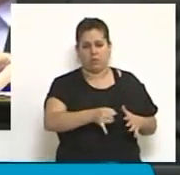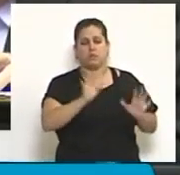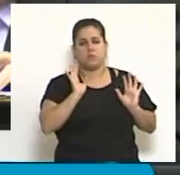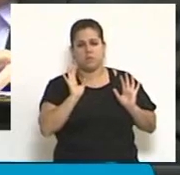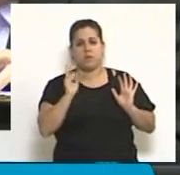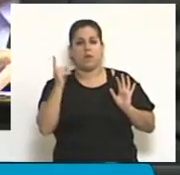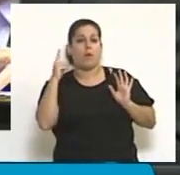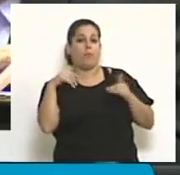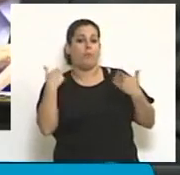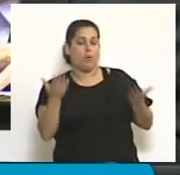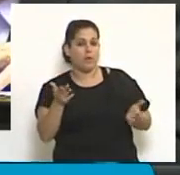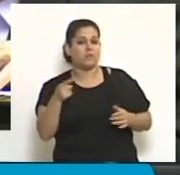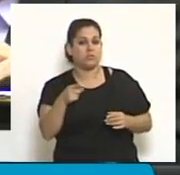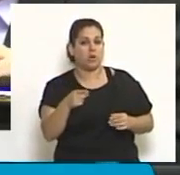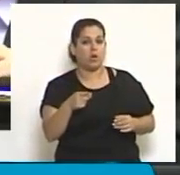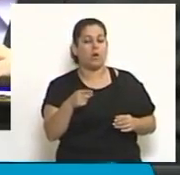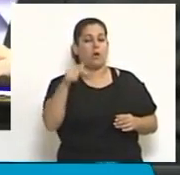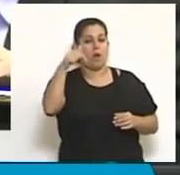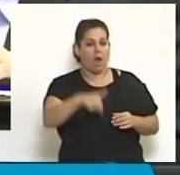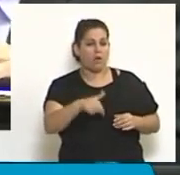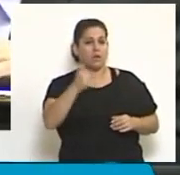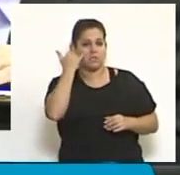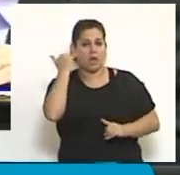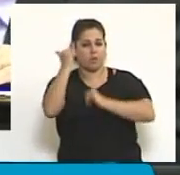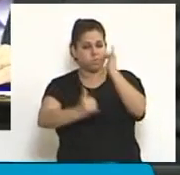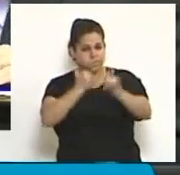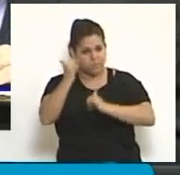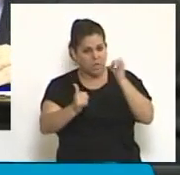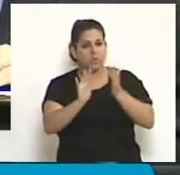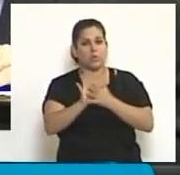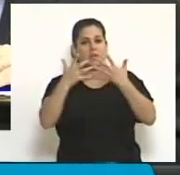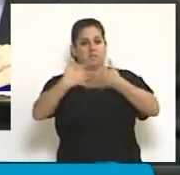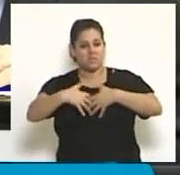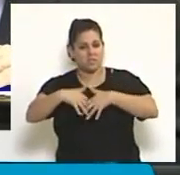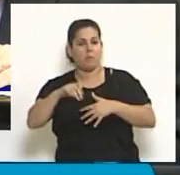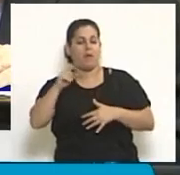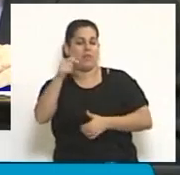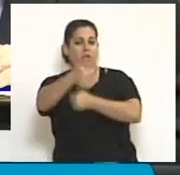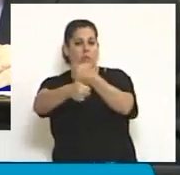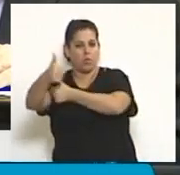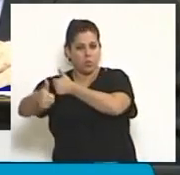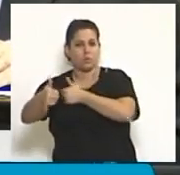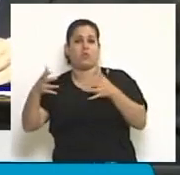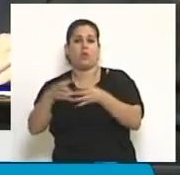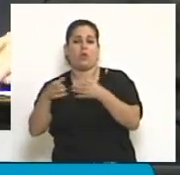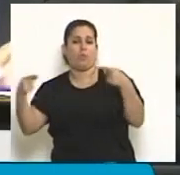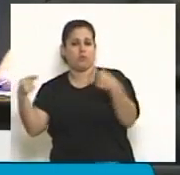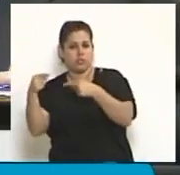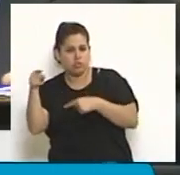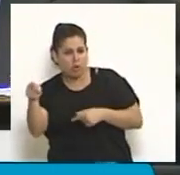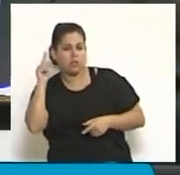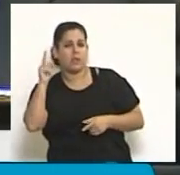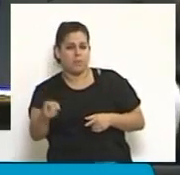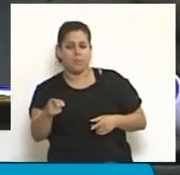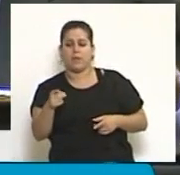No obstante, lo cual, en razón de lo que ya manifestáramos en relación al sistema de concursos públicos de oposición y